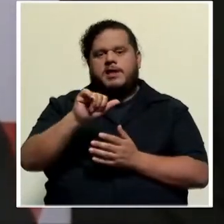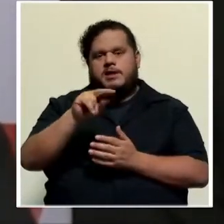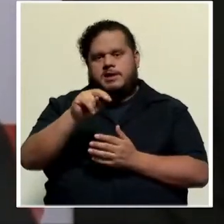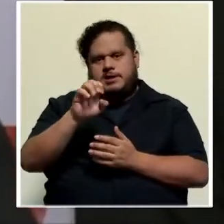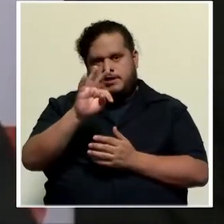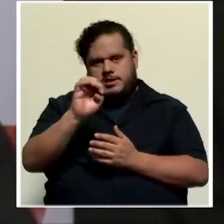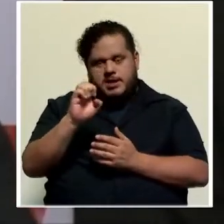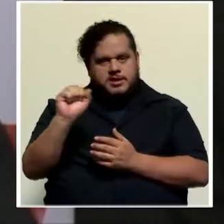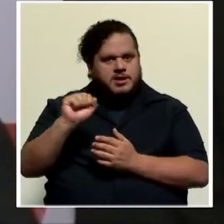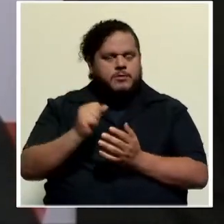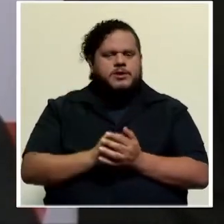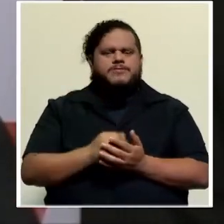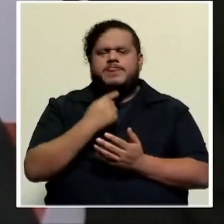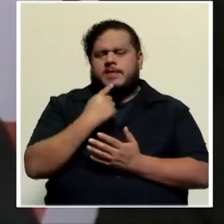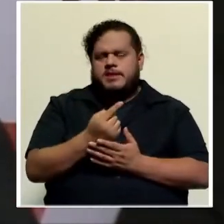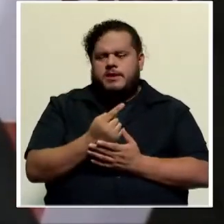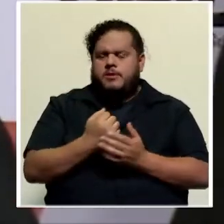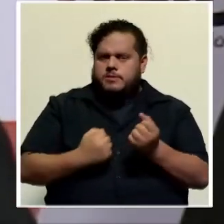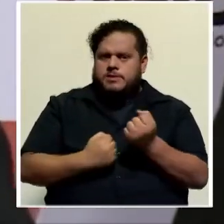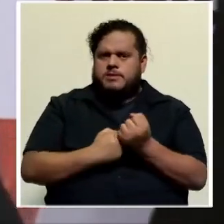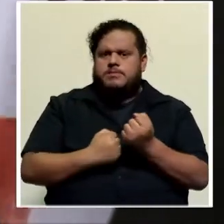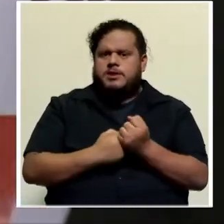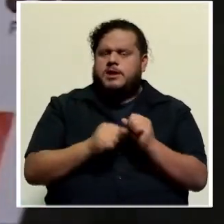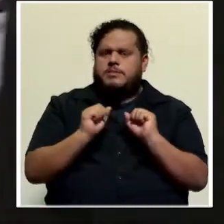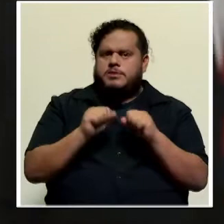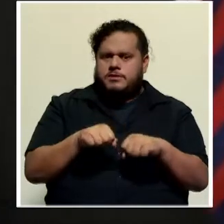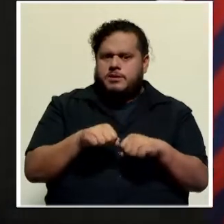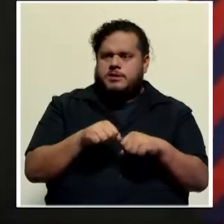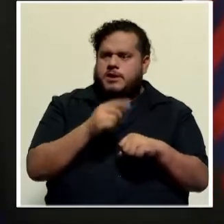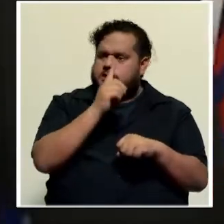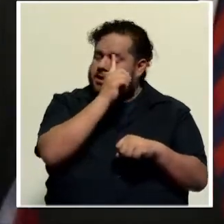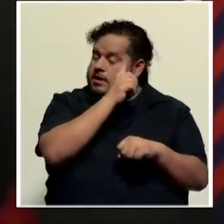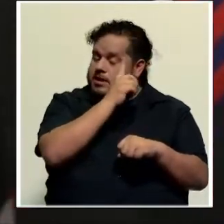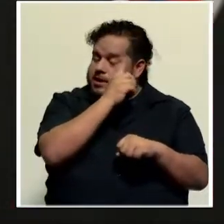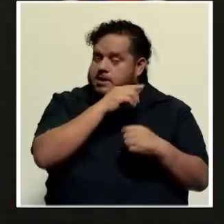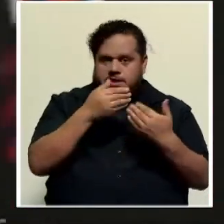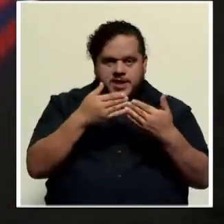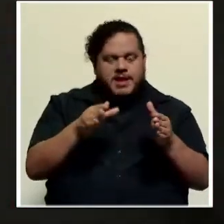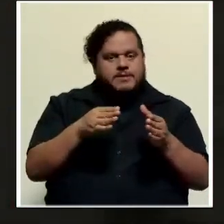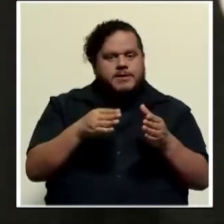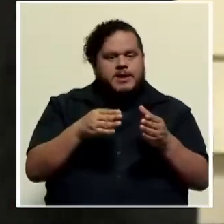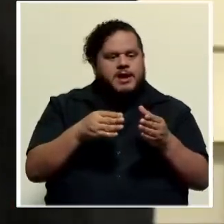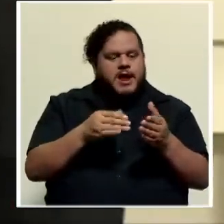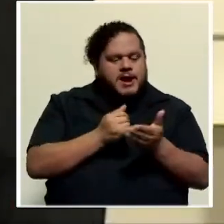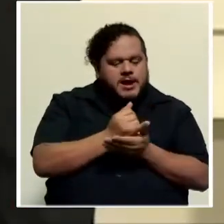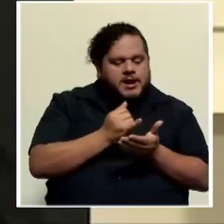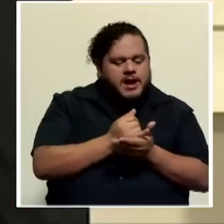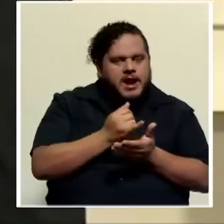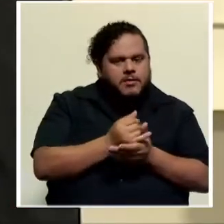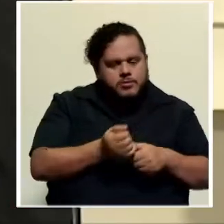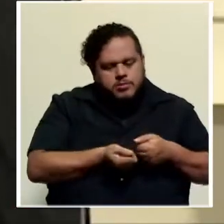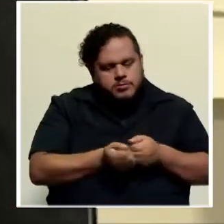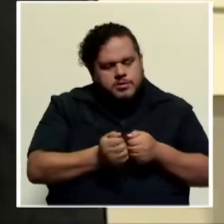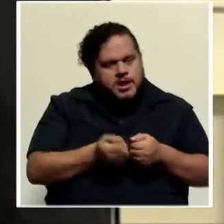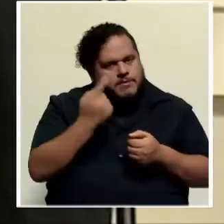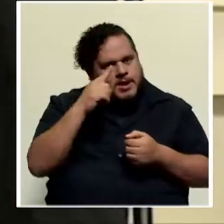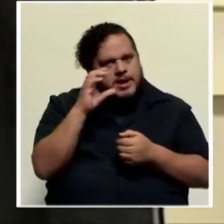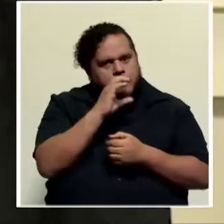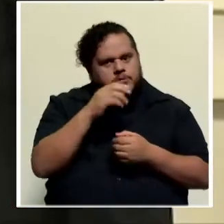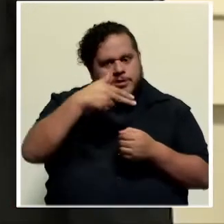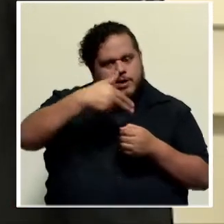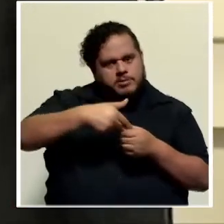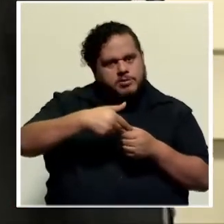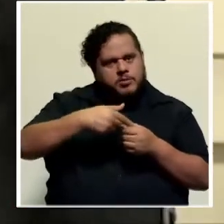Saborío, señaló que apoyaría la posibilidad de abrir la explotación de gas natural en Costa Rica durante